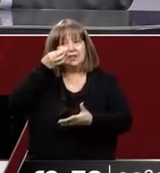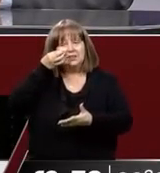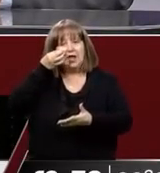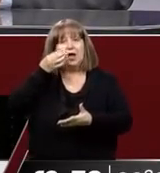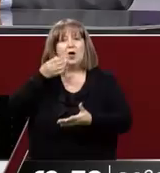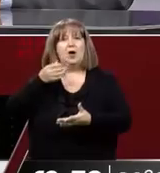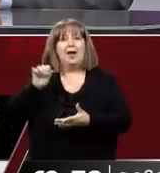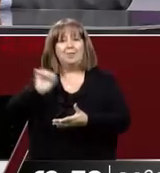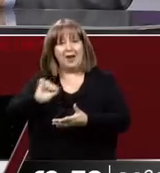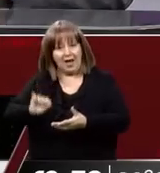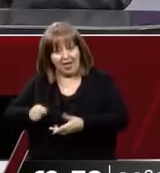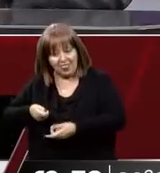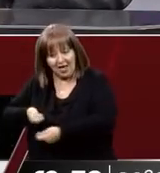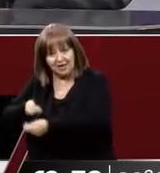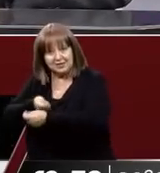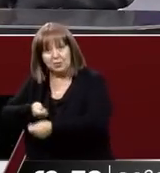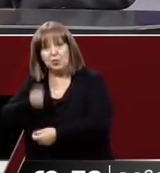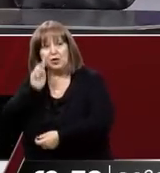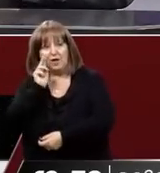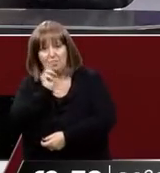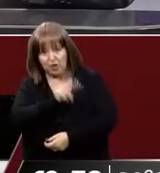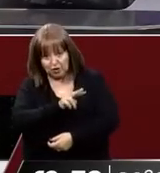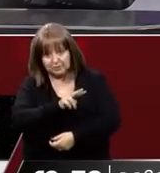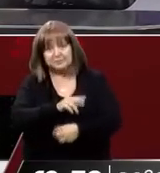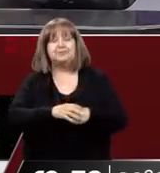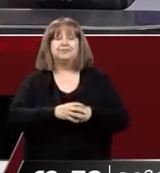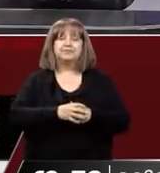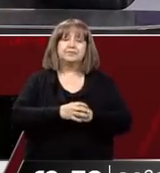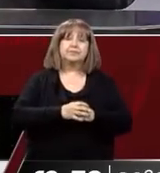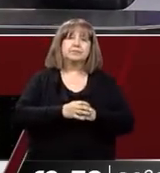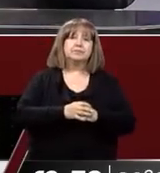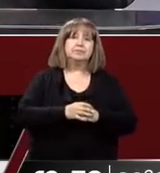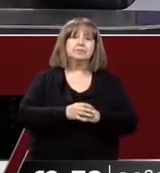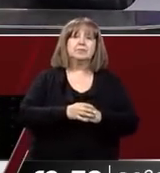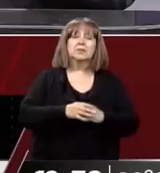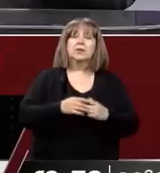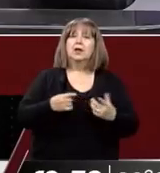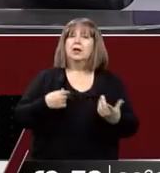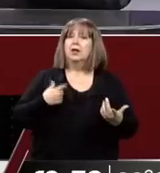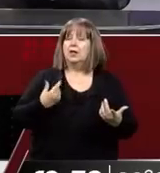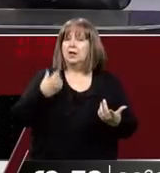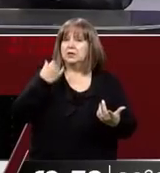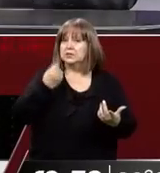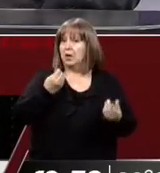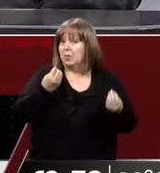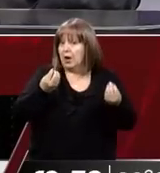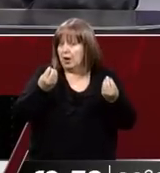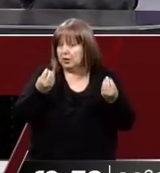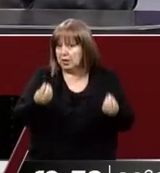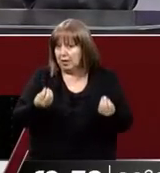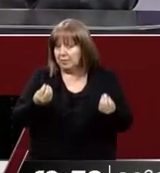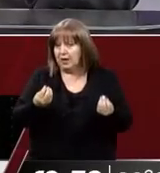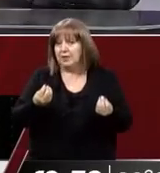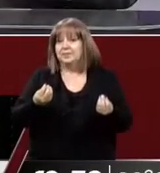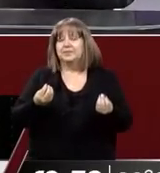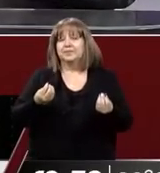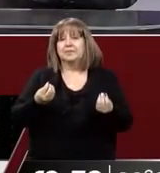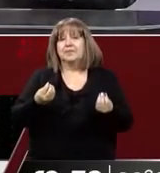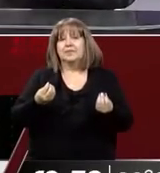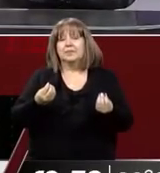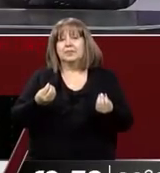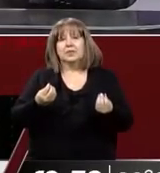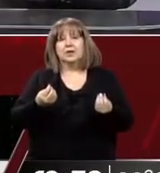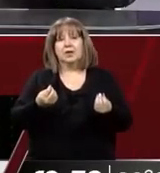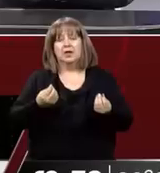deliberar Sí perdón Sofi que te interrumpí en un momento o mejor dicho en algún punto es poco entendible la estrategia de la defensa que